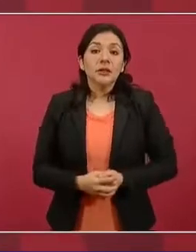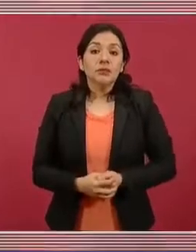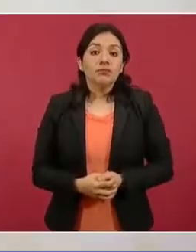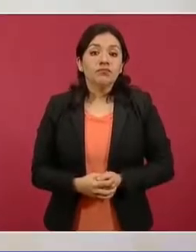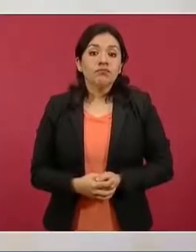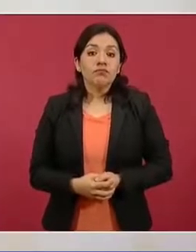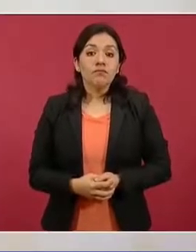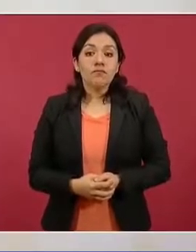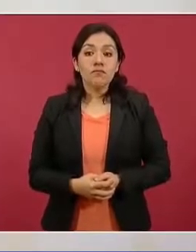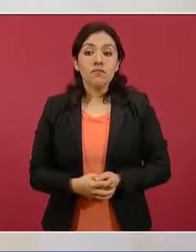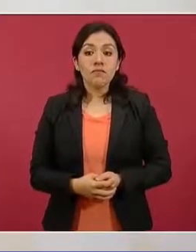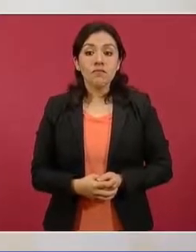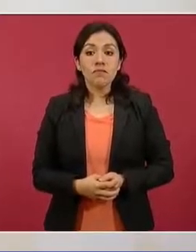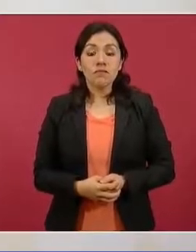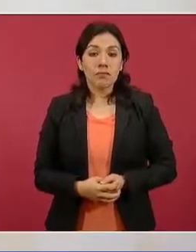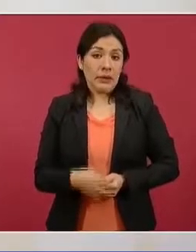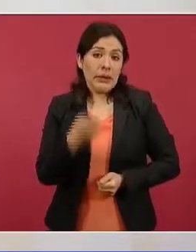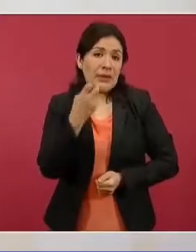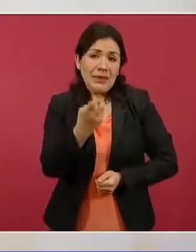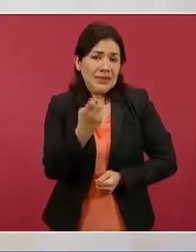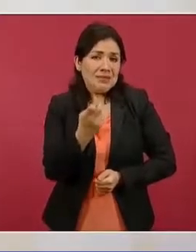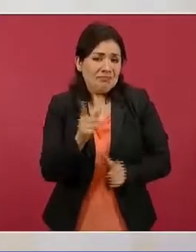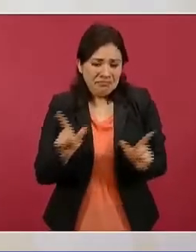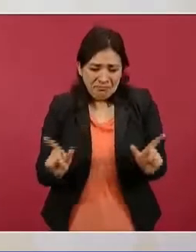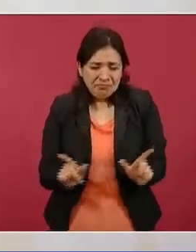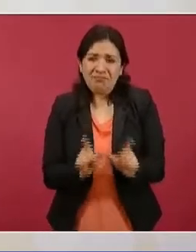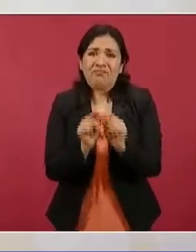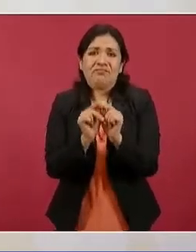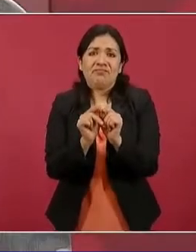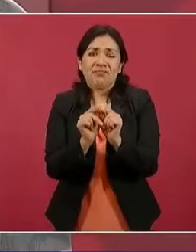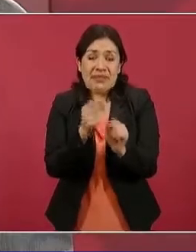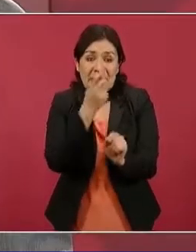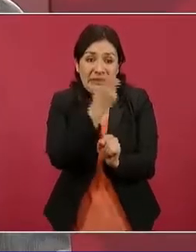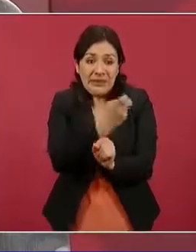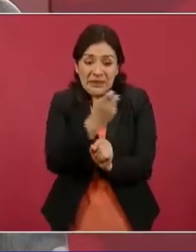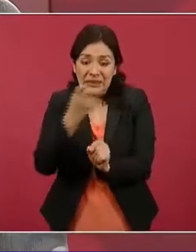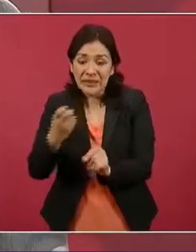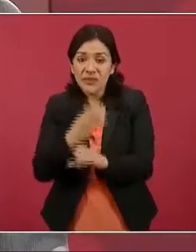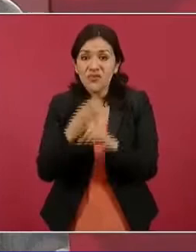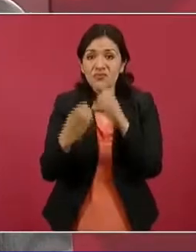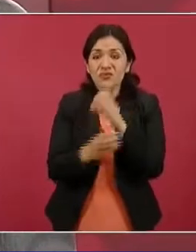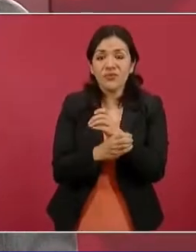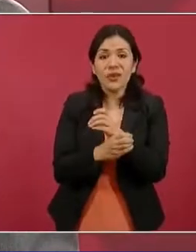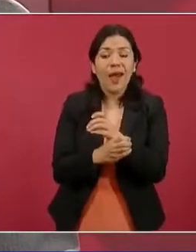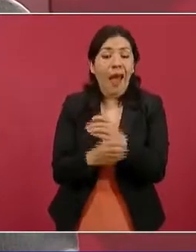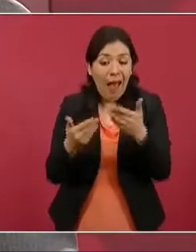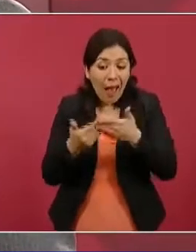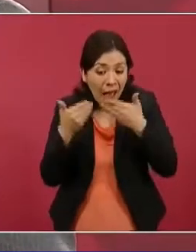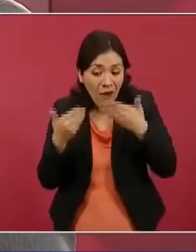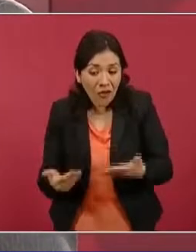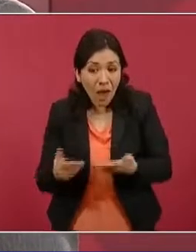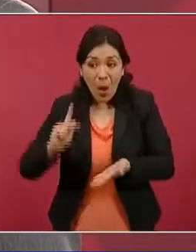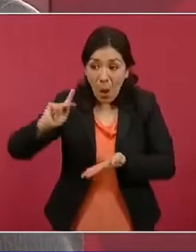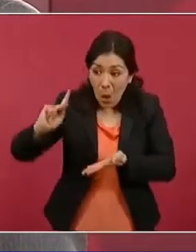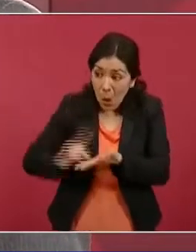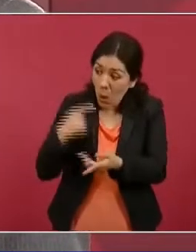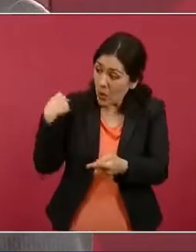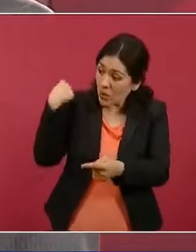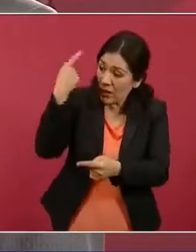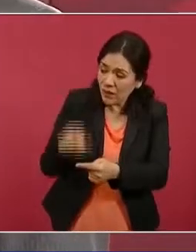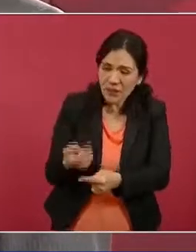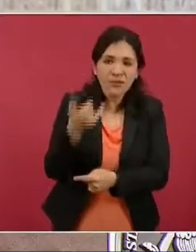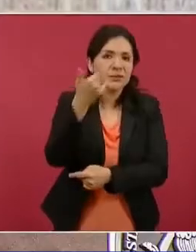Ese es el resumen. Son de las cosas que ya no deben volver a